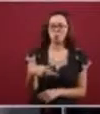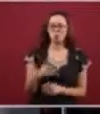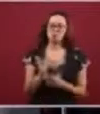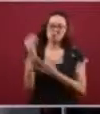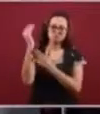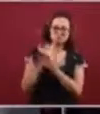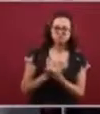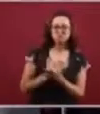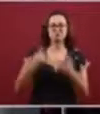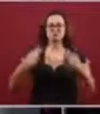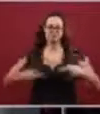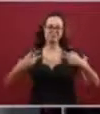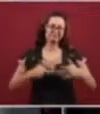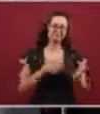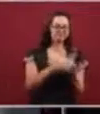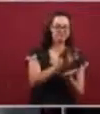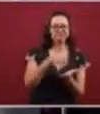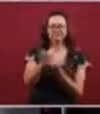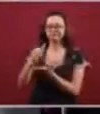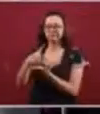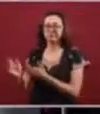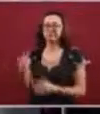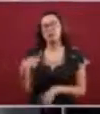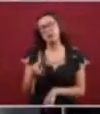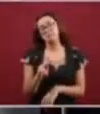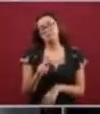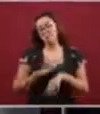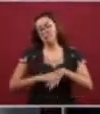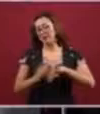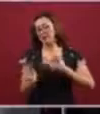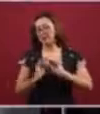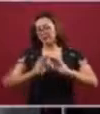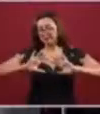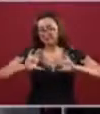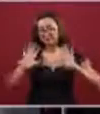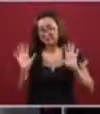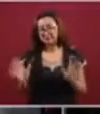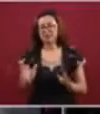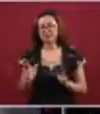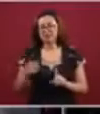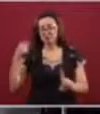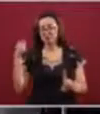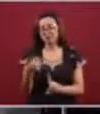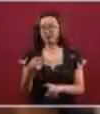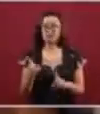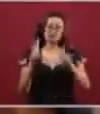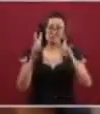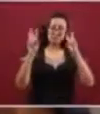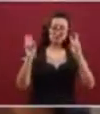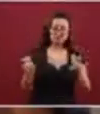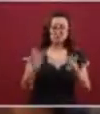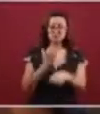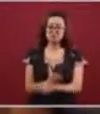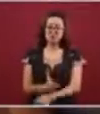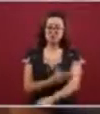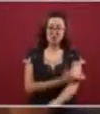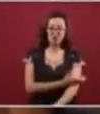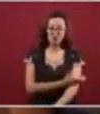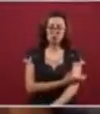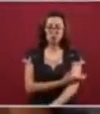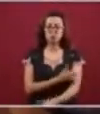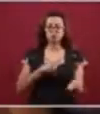este recorte, pero quizá para que quede un poquito más claro y precisar, en el caso de los compañeros que han